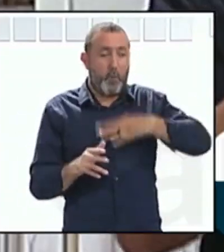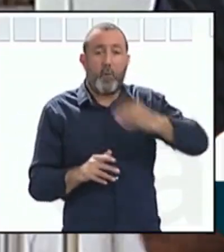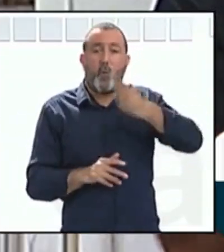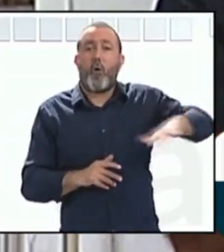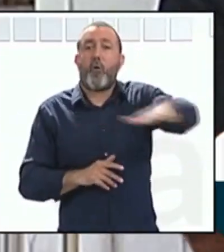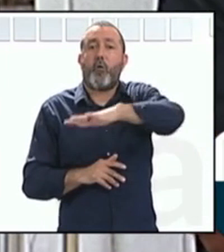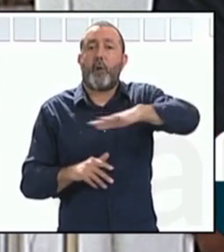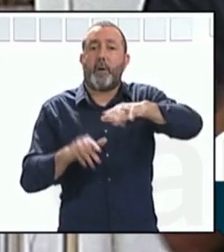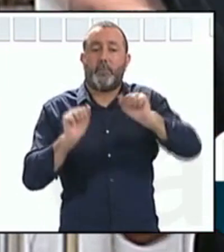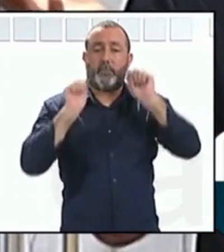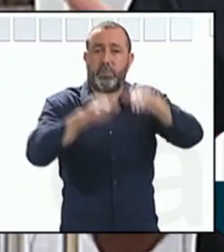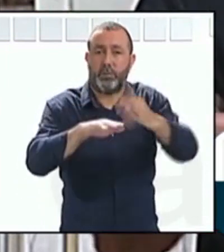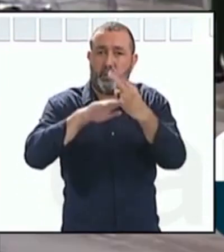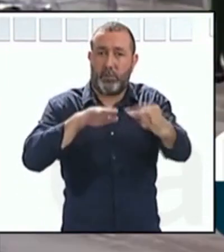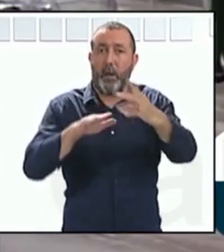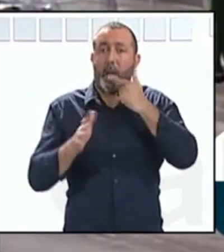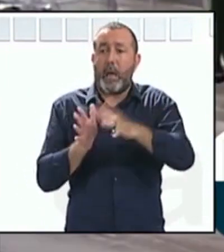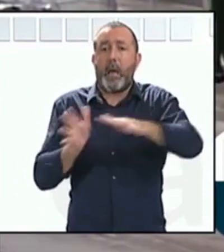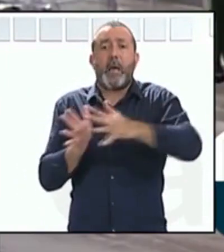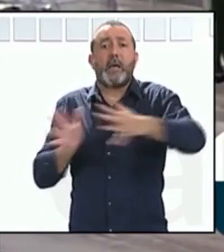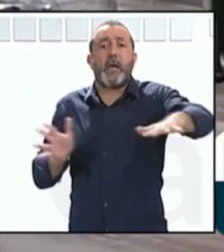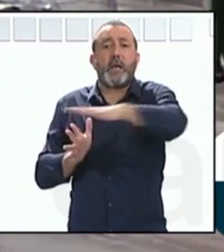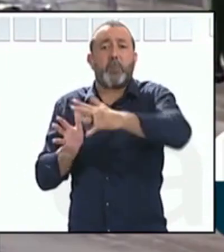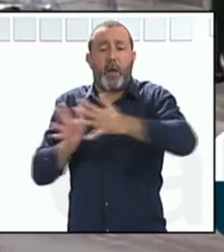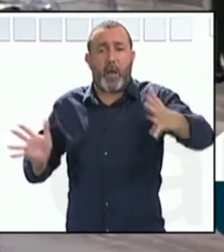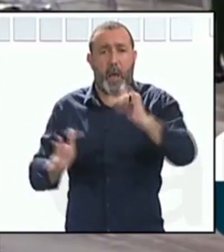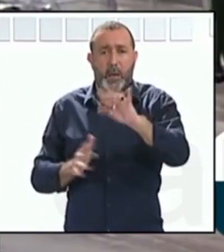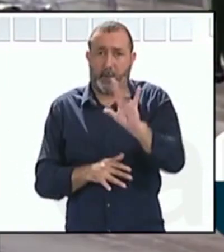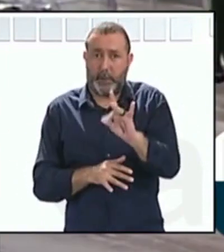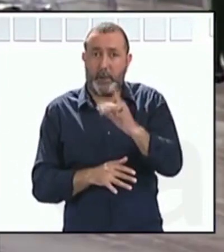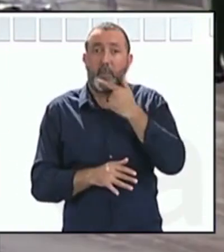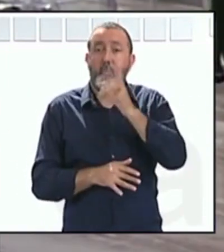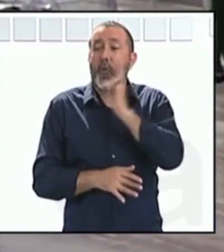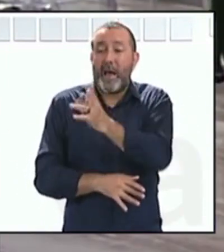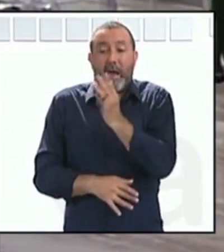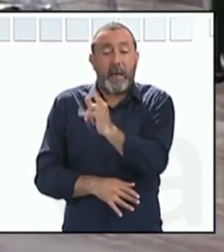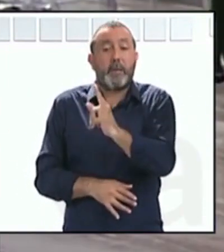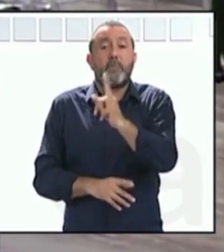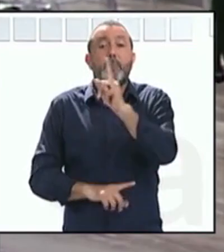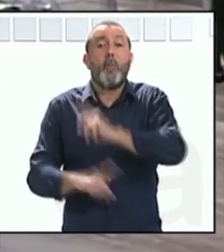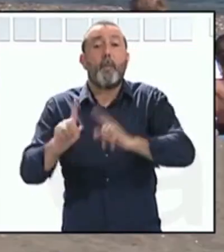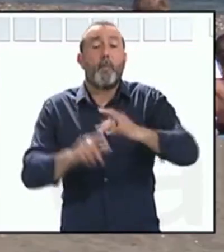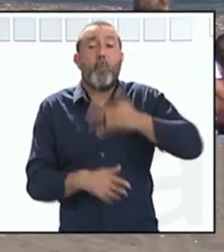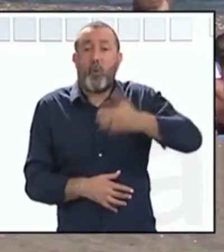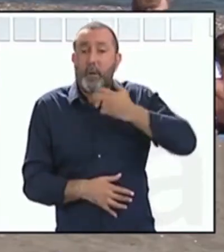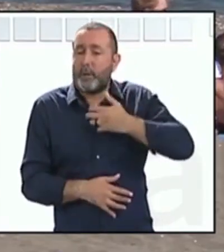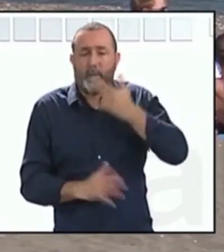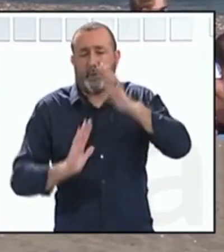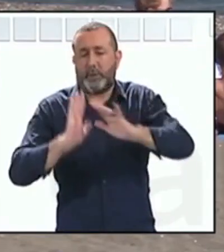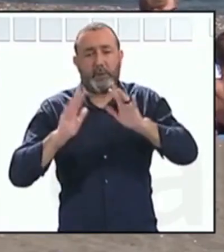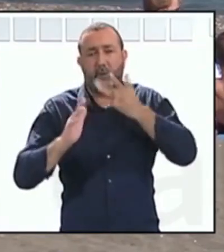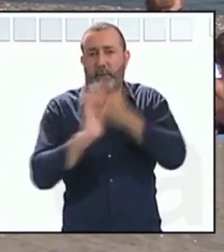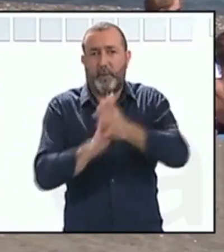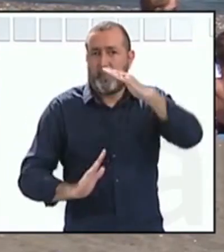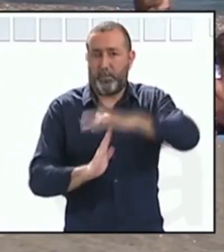zona de baño, donde hay espacio, pues puedes hacerlo. Pero en el momento que molesten y nos requieran, tiene que cesar la molestia, porque las playas